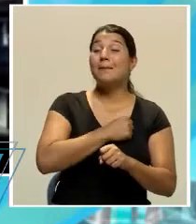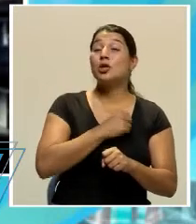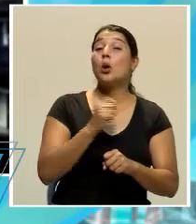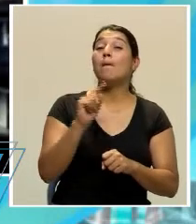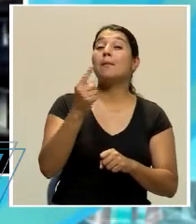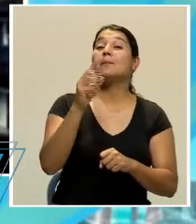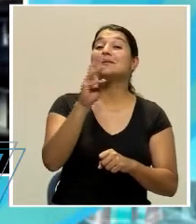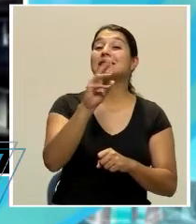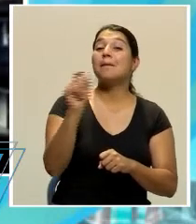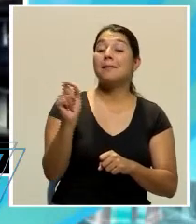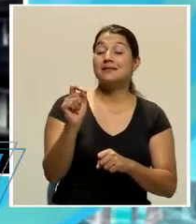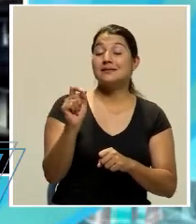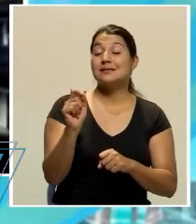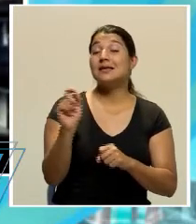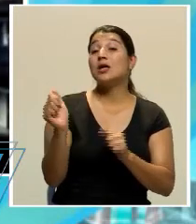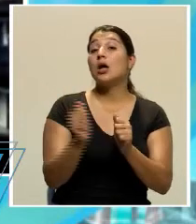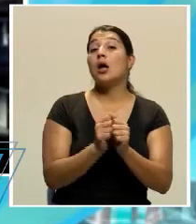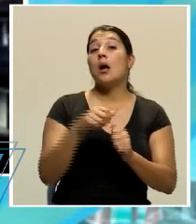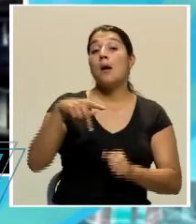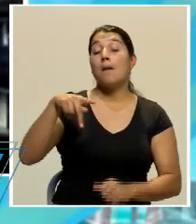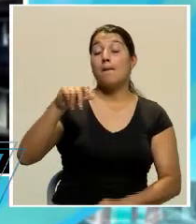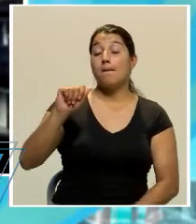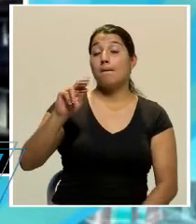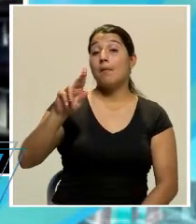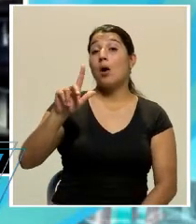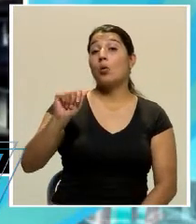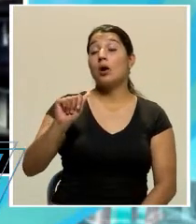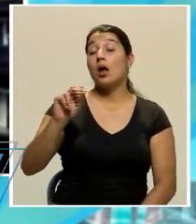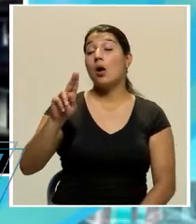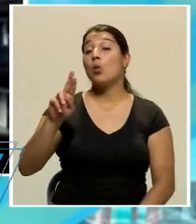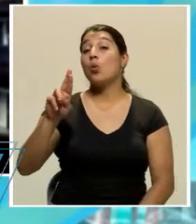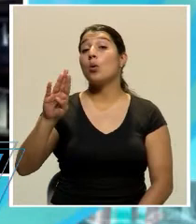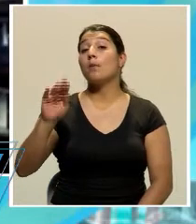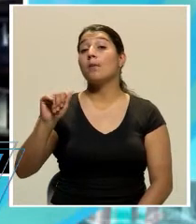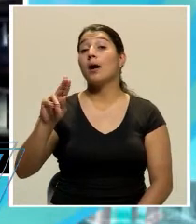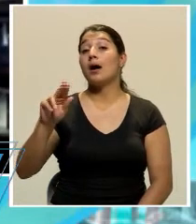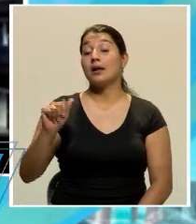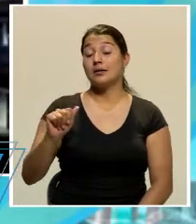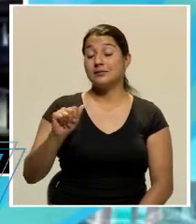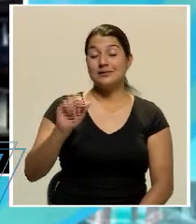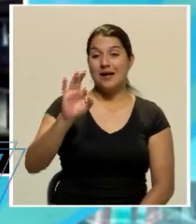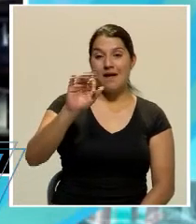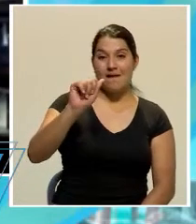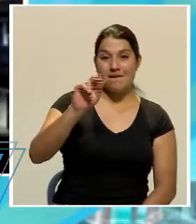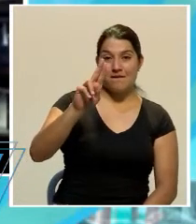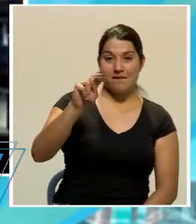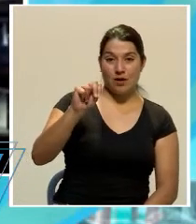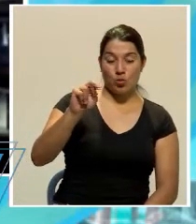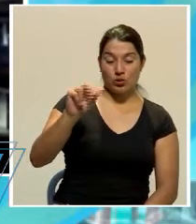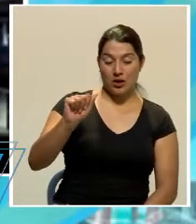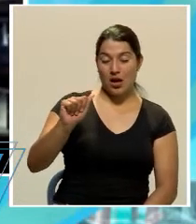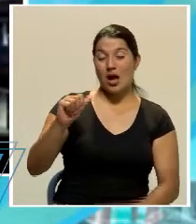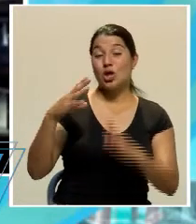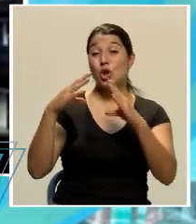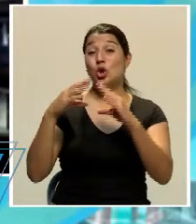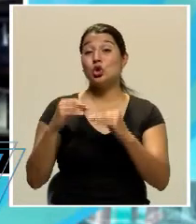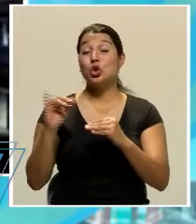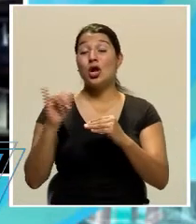estuvo fauna urbana, y tenemos fauna nocturna como un reto